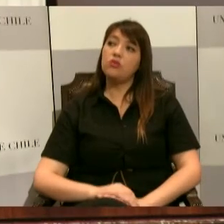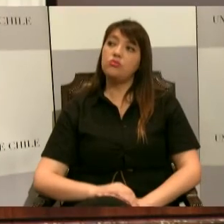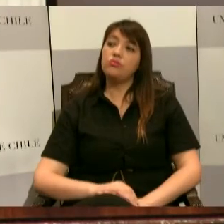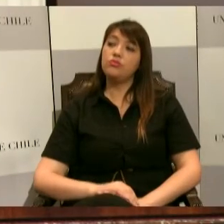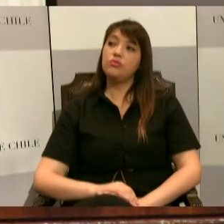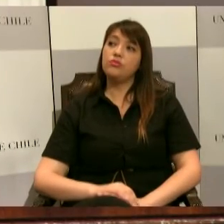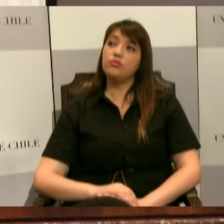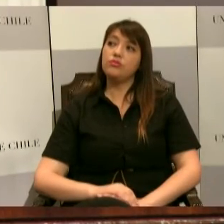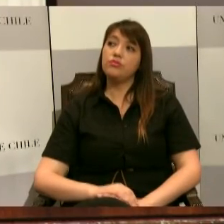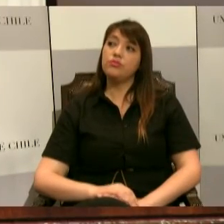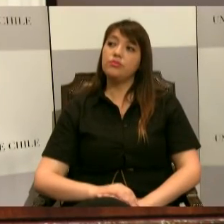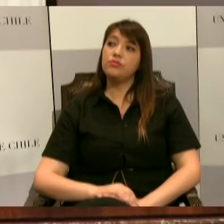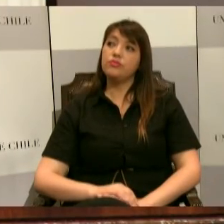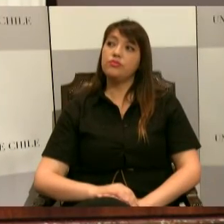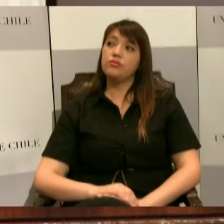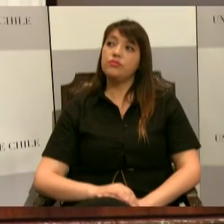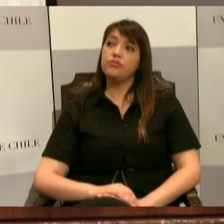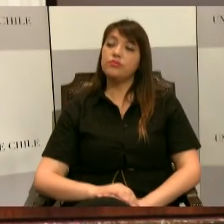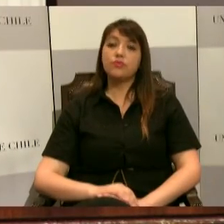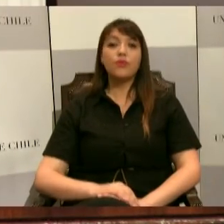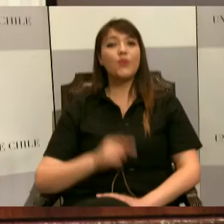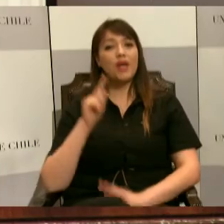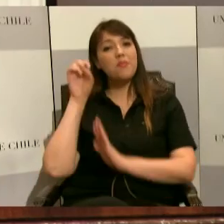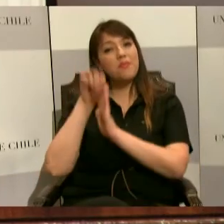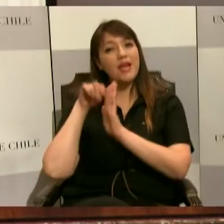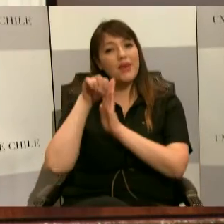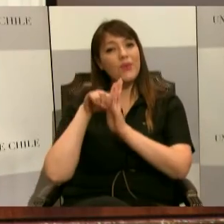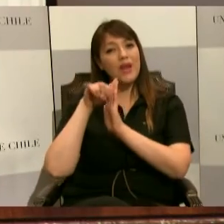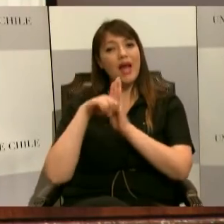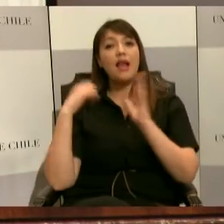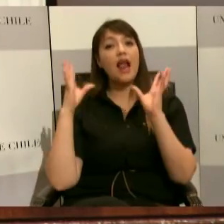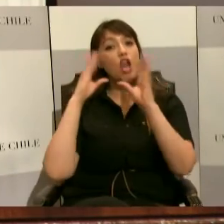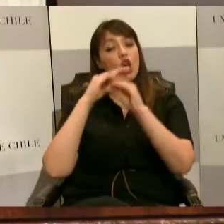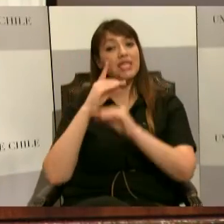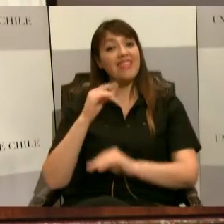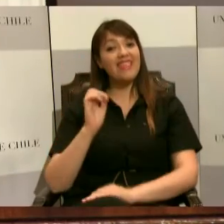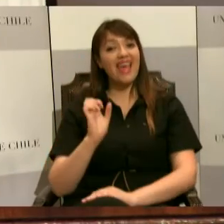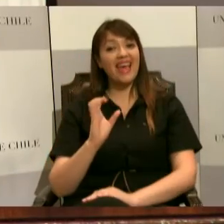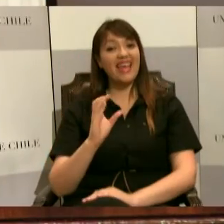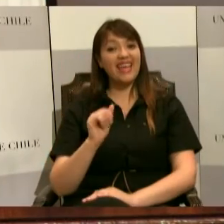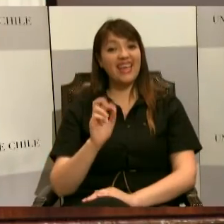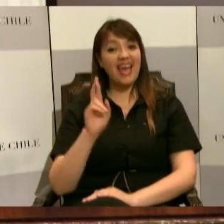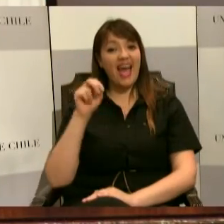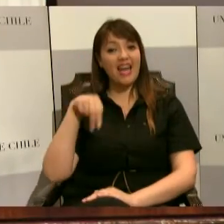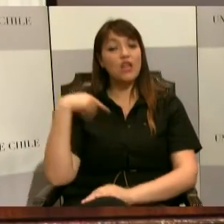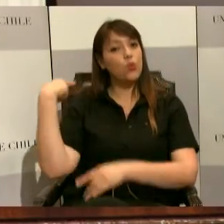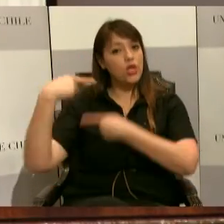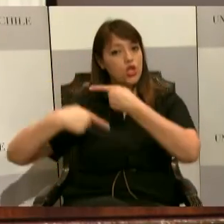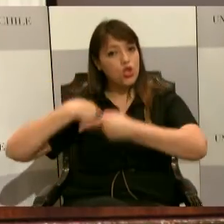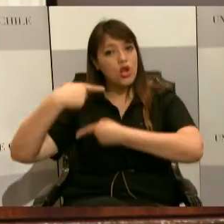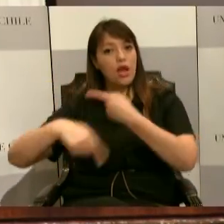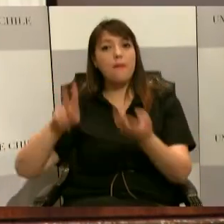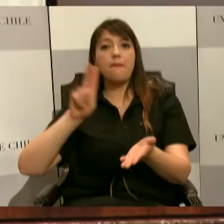En una película muy linda, La noche de Varenne, Héctor Escola trata un hecho histórico que ocurrió